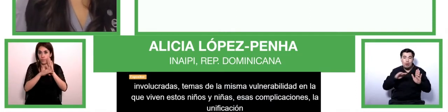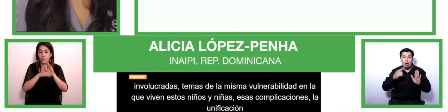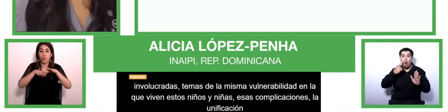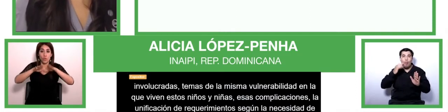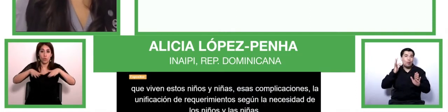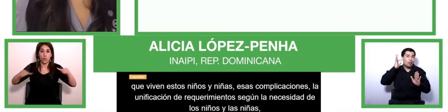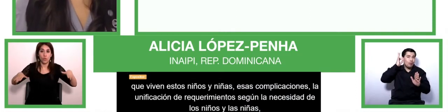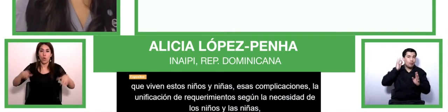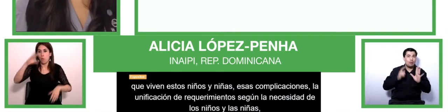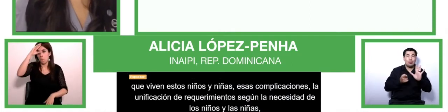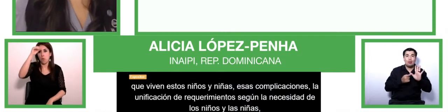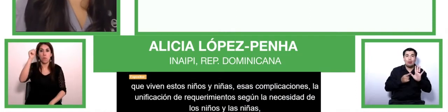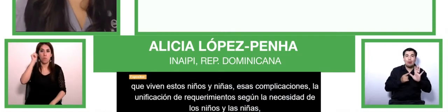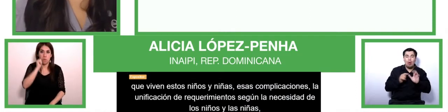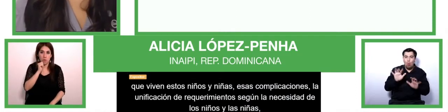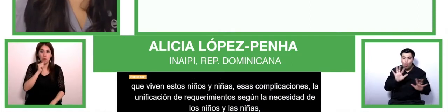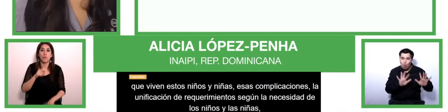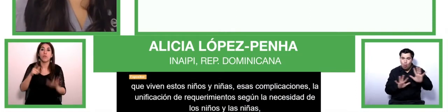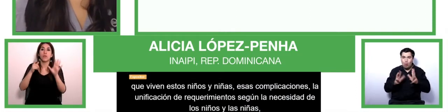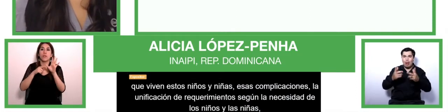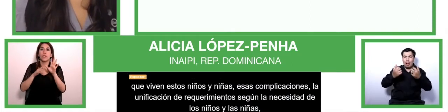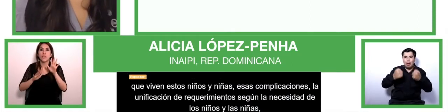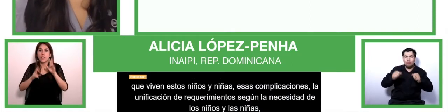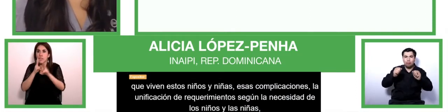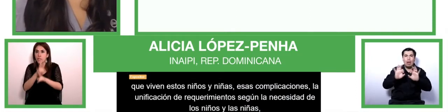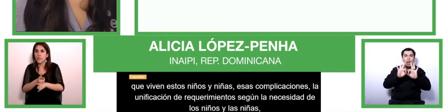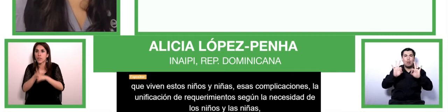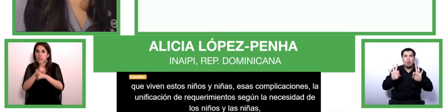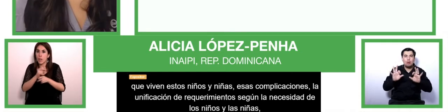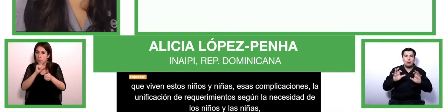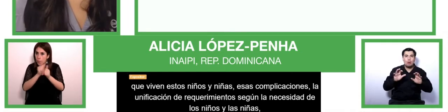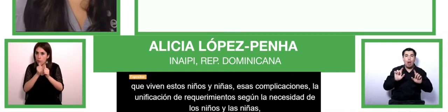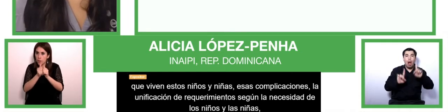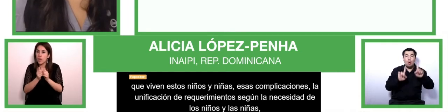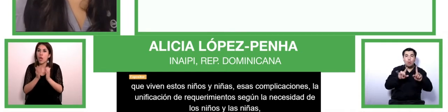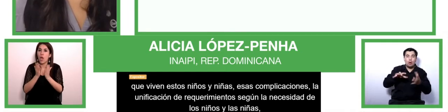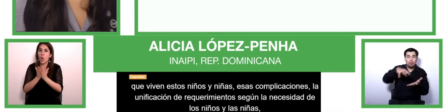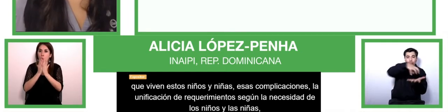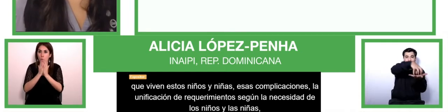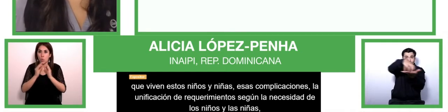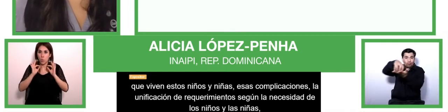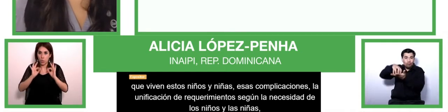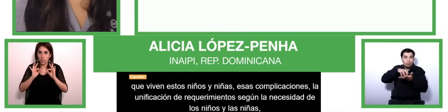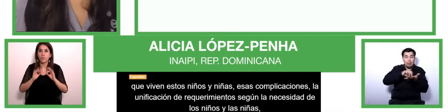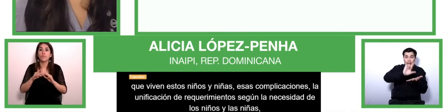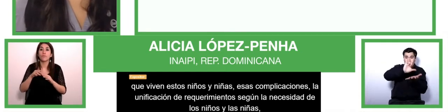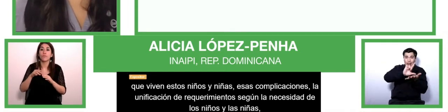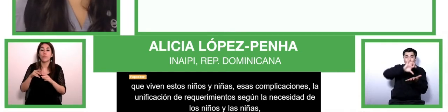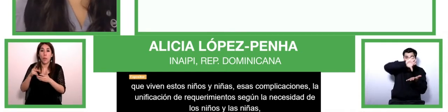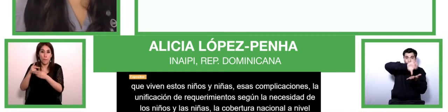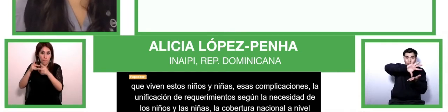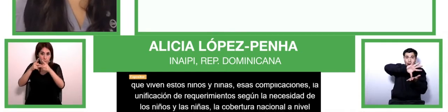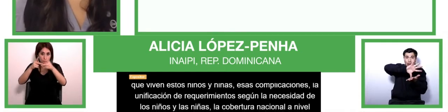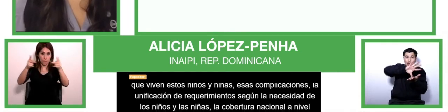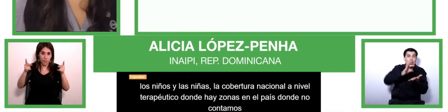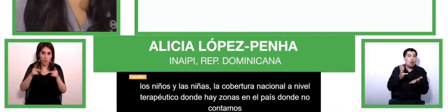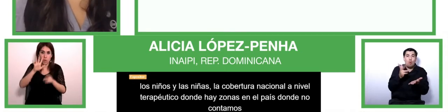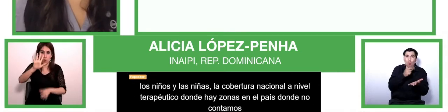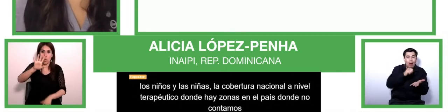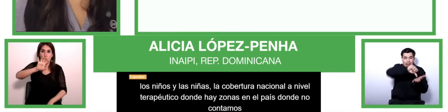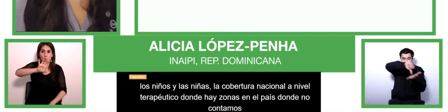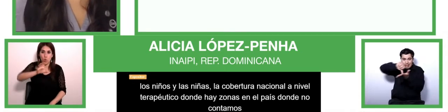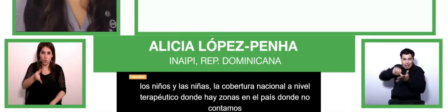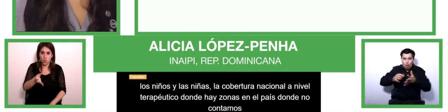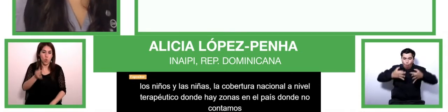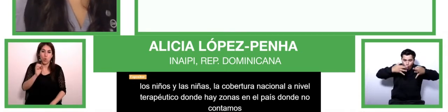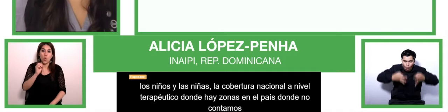la cobertura nacional a nivel terapéutica, donde hay zonas en el país donde no contamos con centros especializados donde